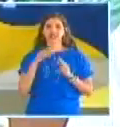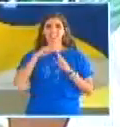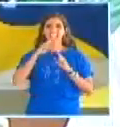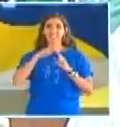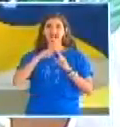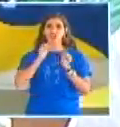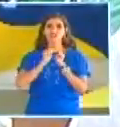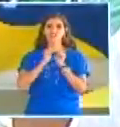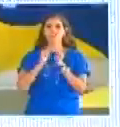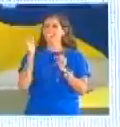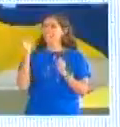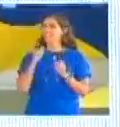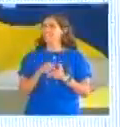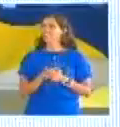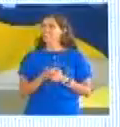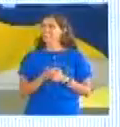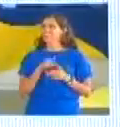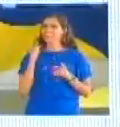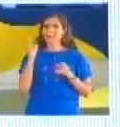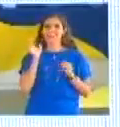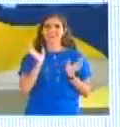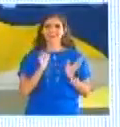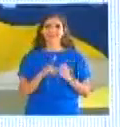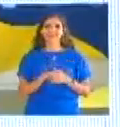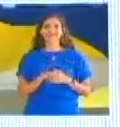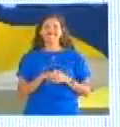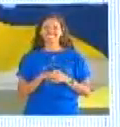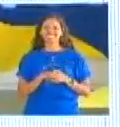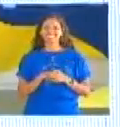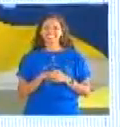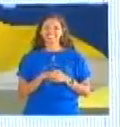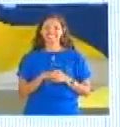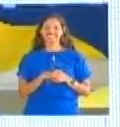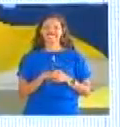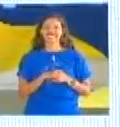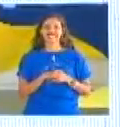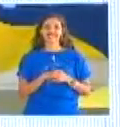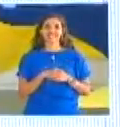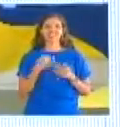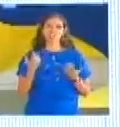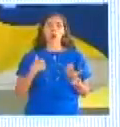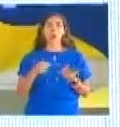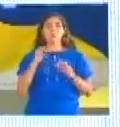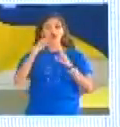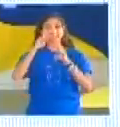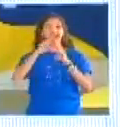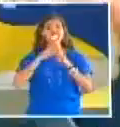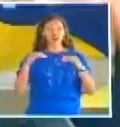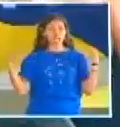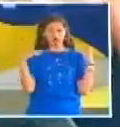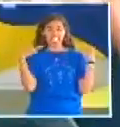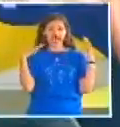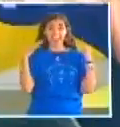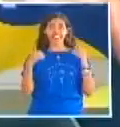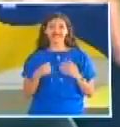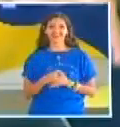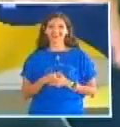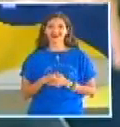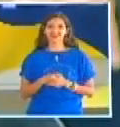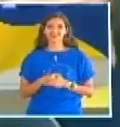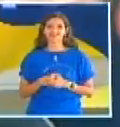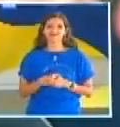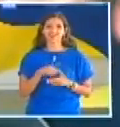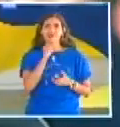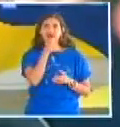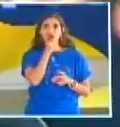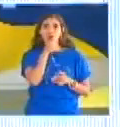Táchira. De allá son mis ancestros, ¿oíste? De allá vienen los moros, mi abuelo, Pablo